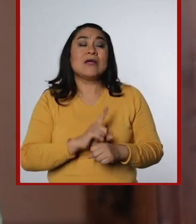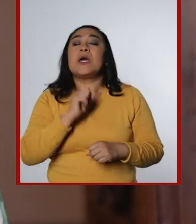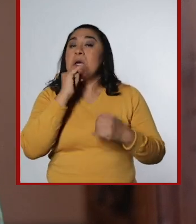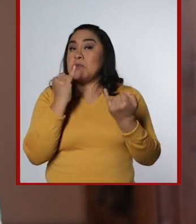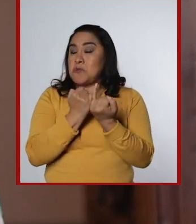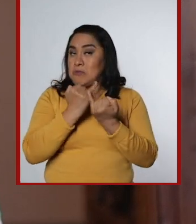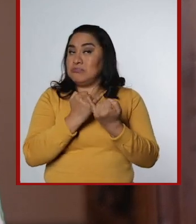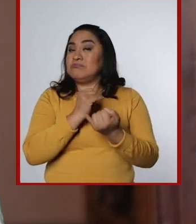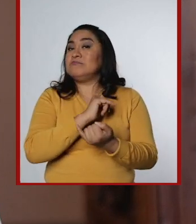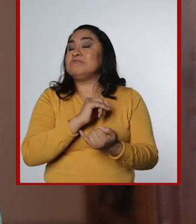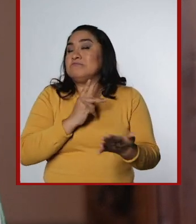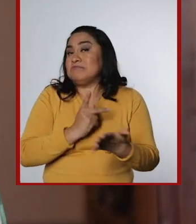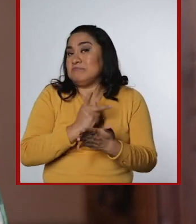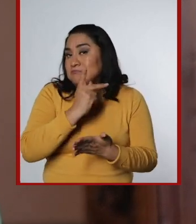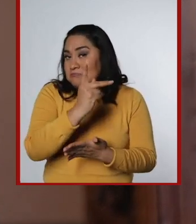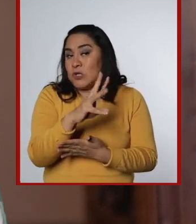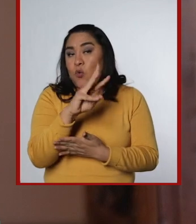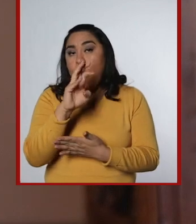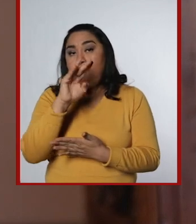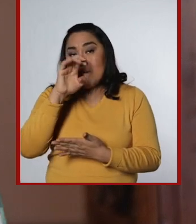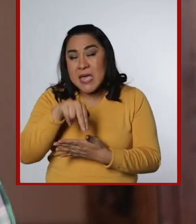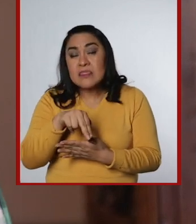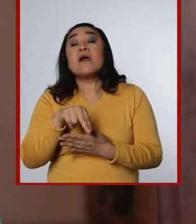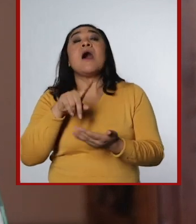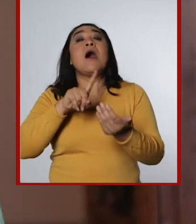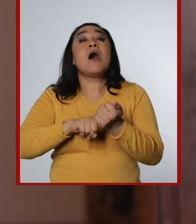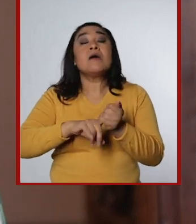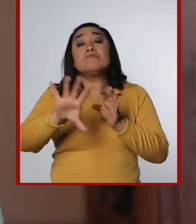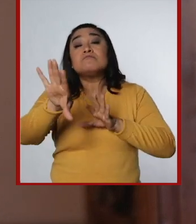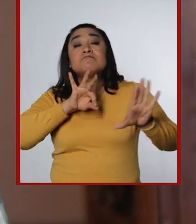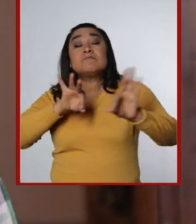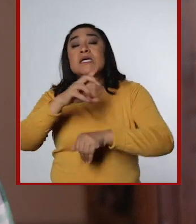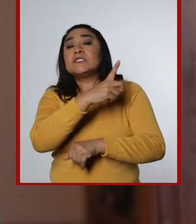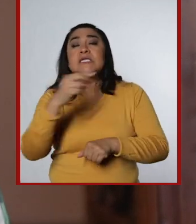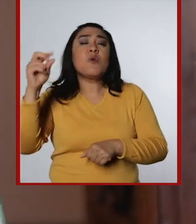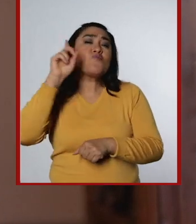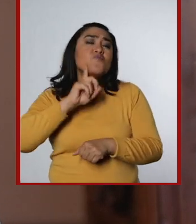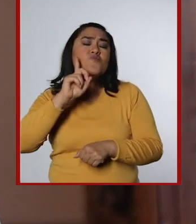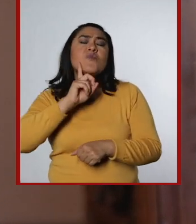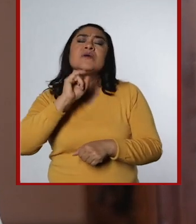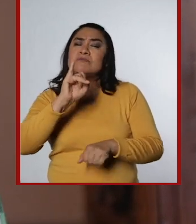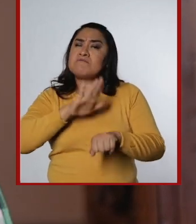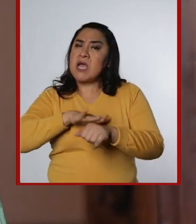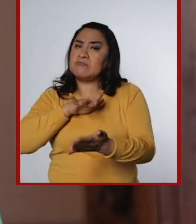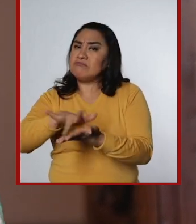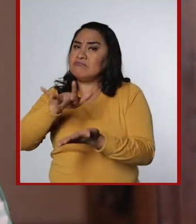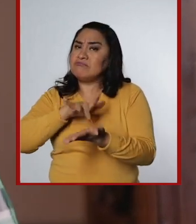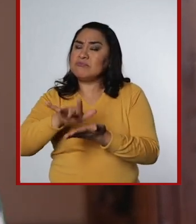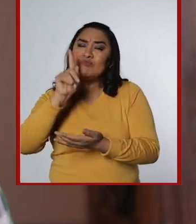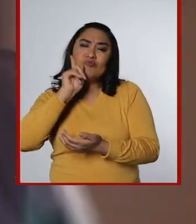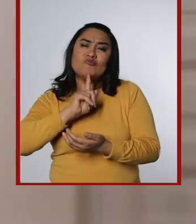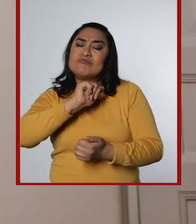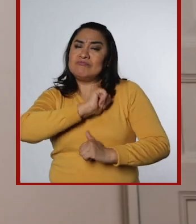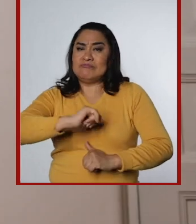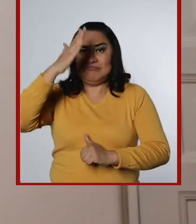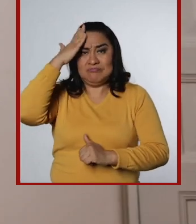recibiendo el reconocimiento Woman Deliver, entregado a las 100 mujeres más comprometidas con su género, líderes en el